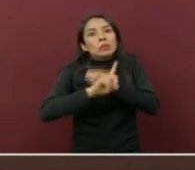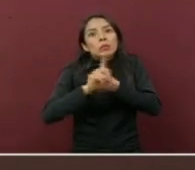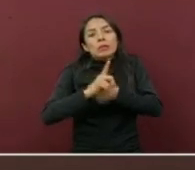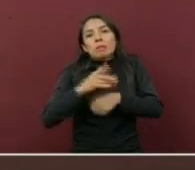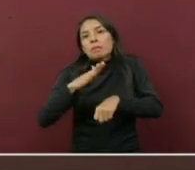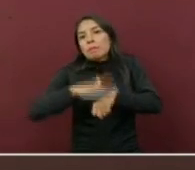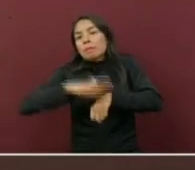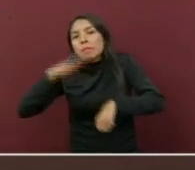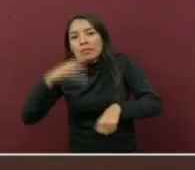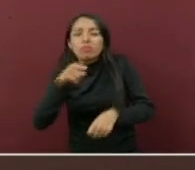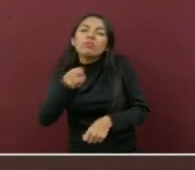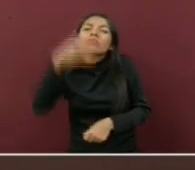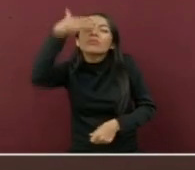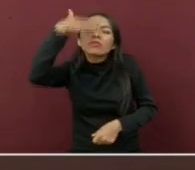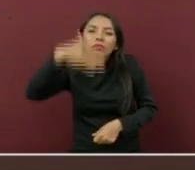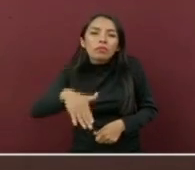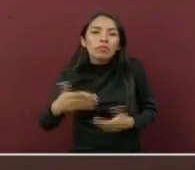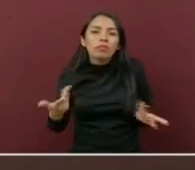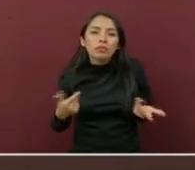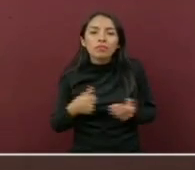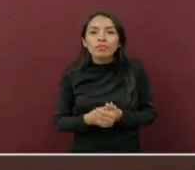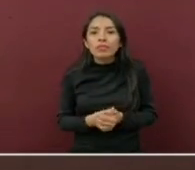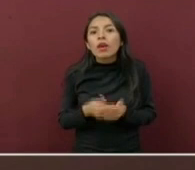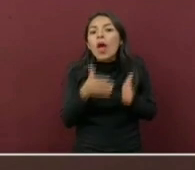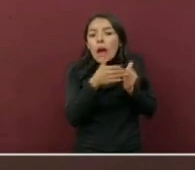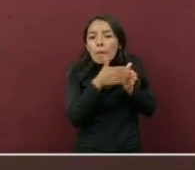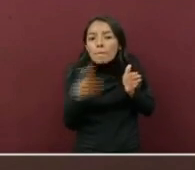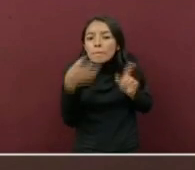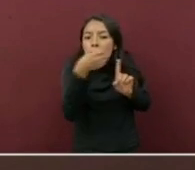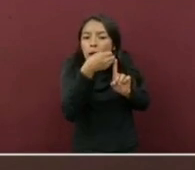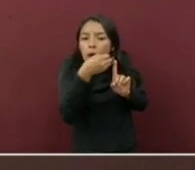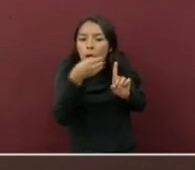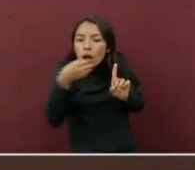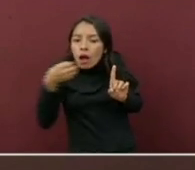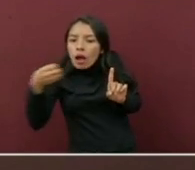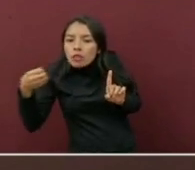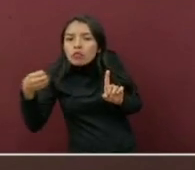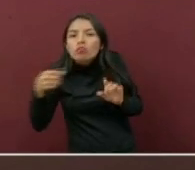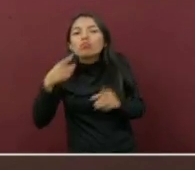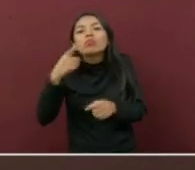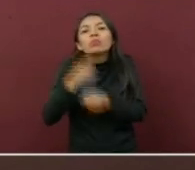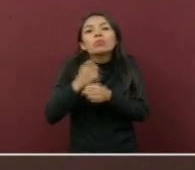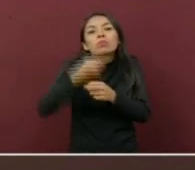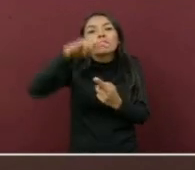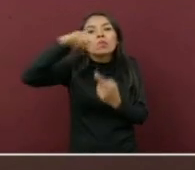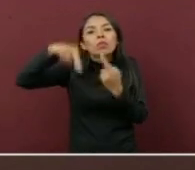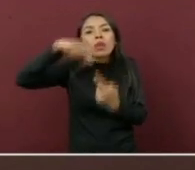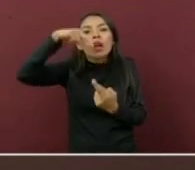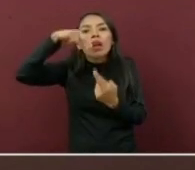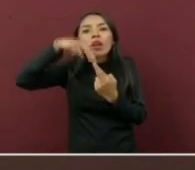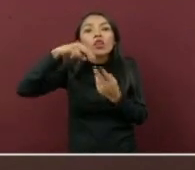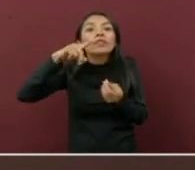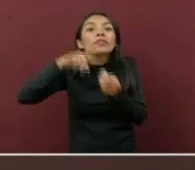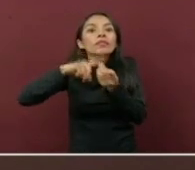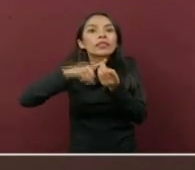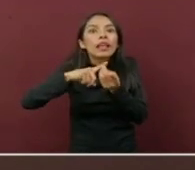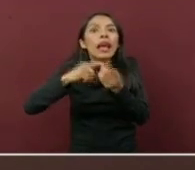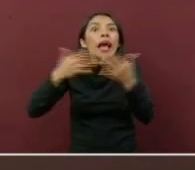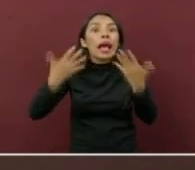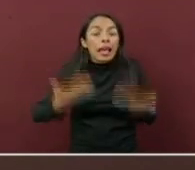y sobre todo esa ruta que vamos con las regiones en donde se ha presentado mayor